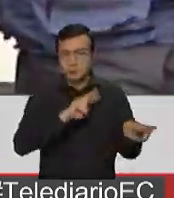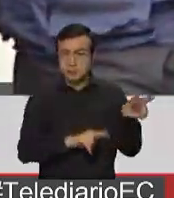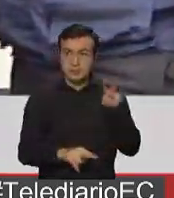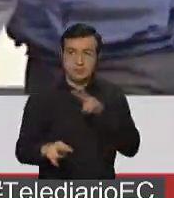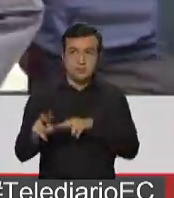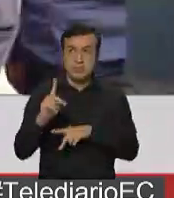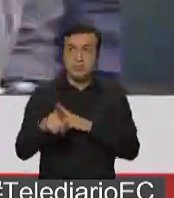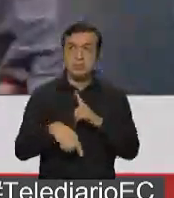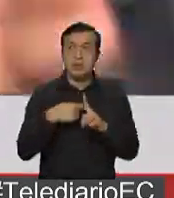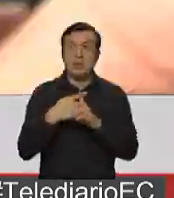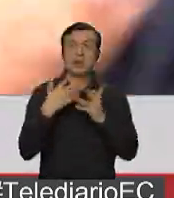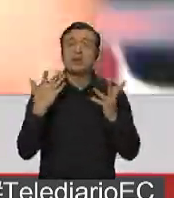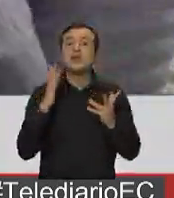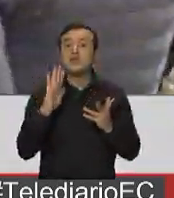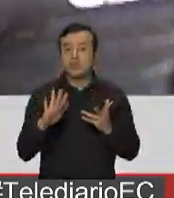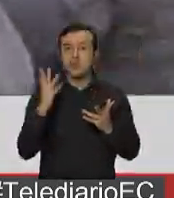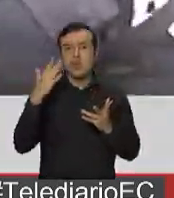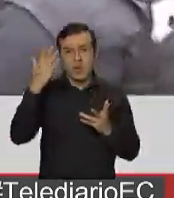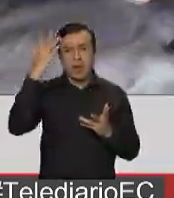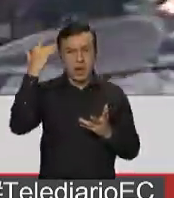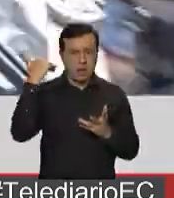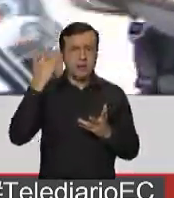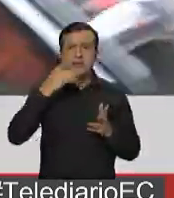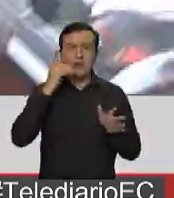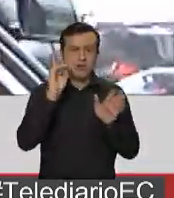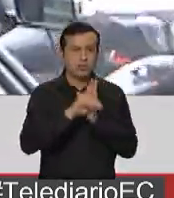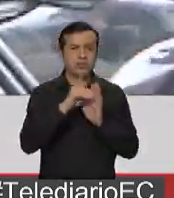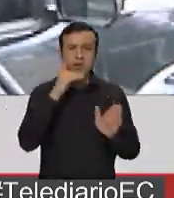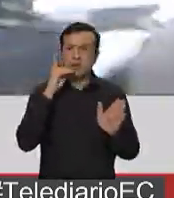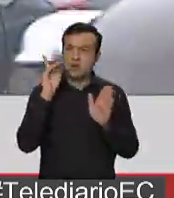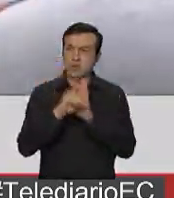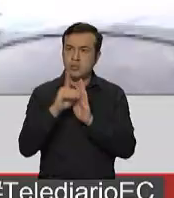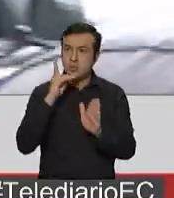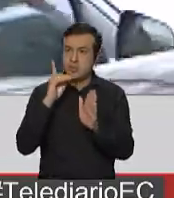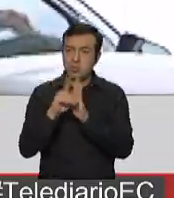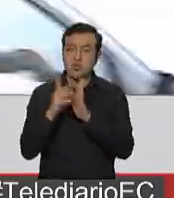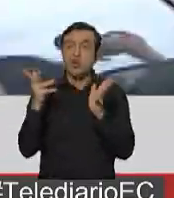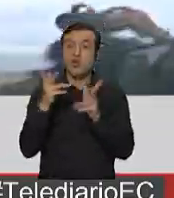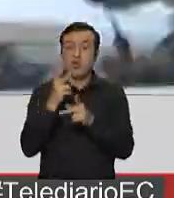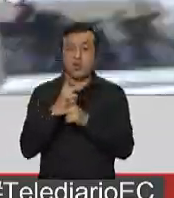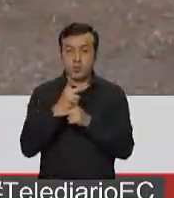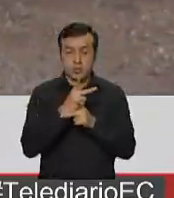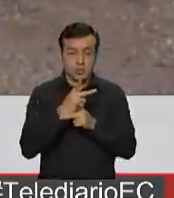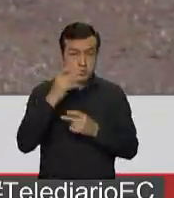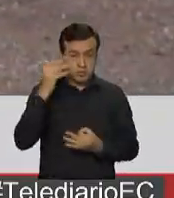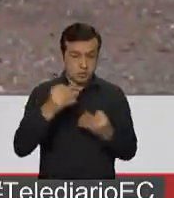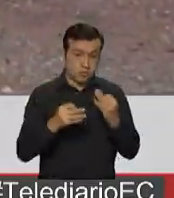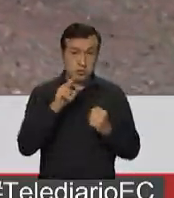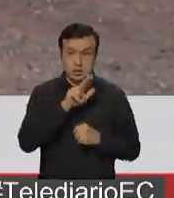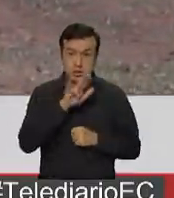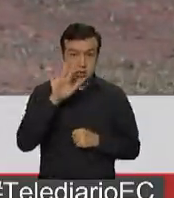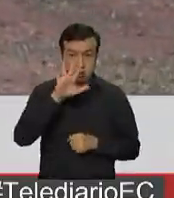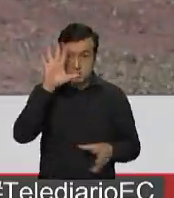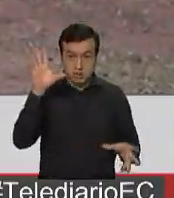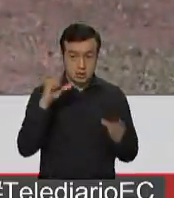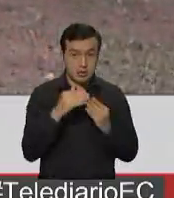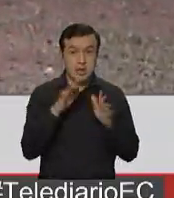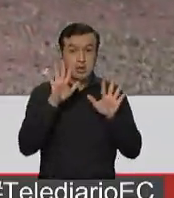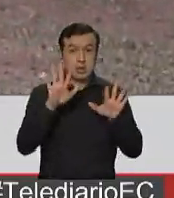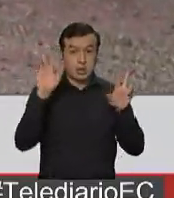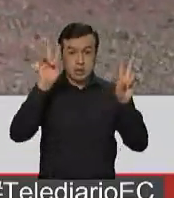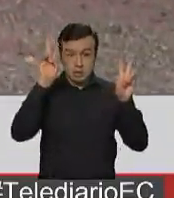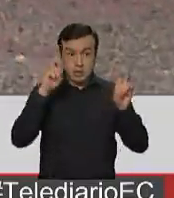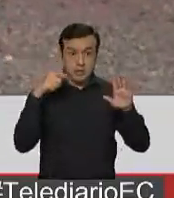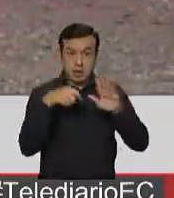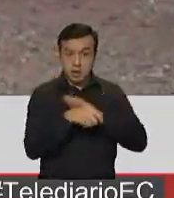ello se suma el historial de causas que pesan en su contra y que se registran en el Consejo de la Judicatura. Son 35 en total, 10 de ellas